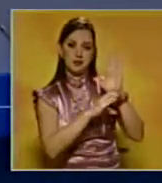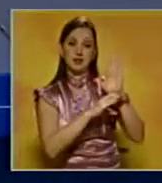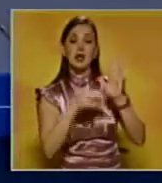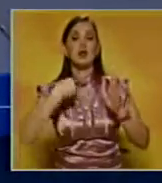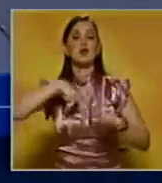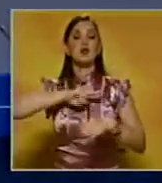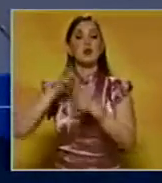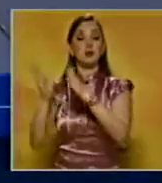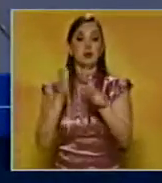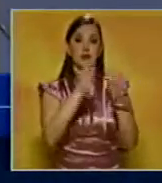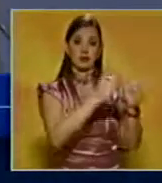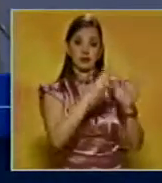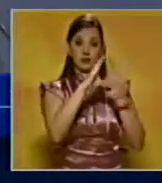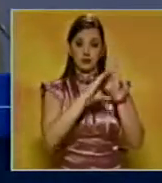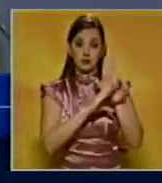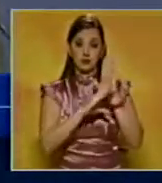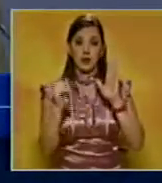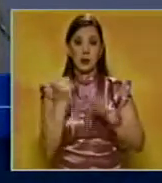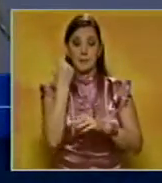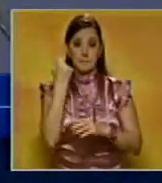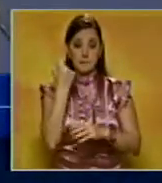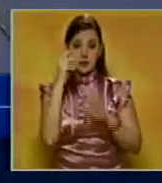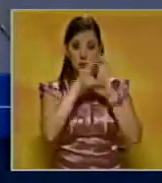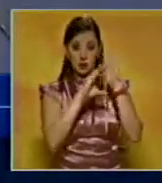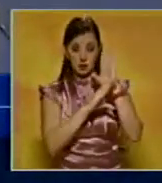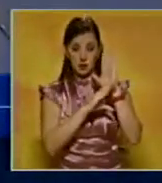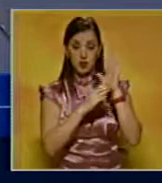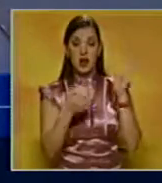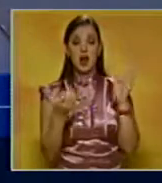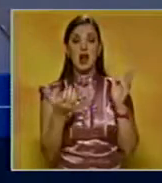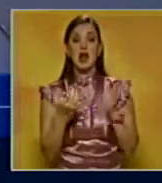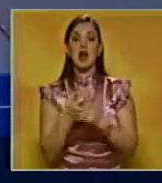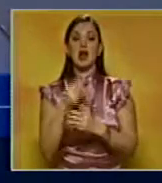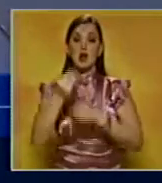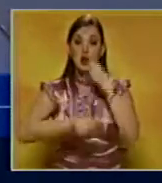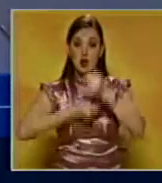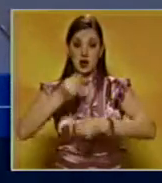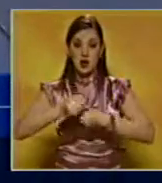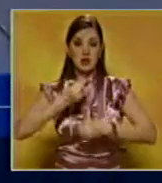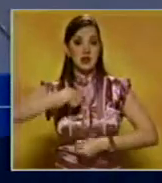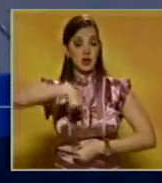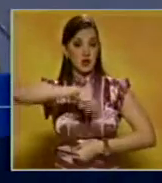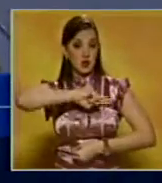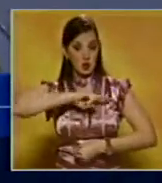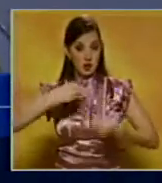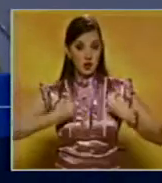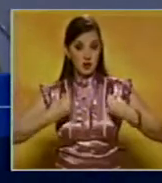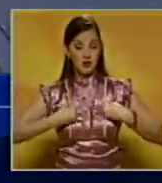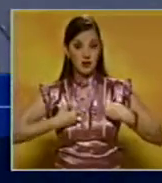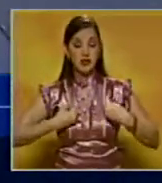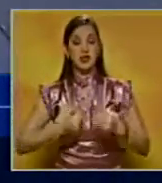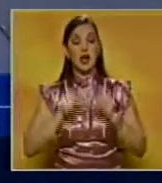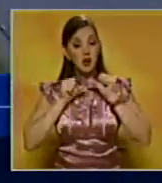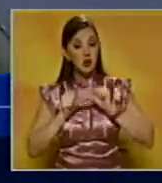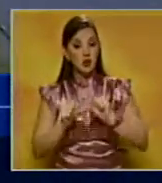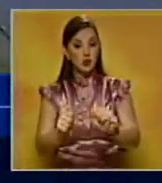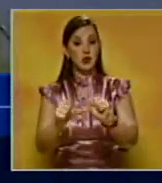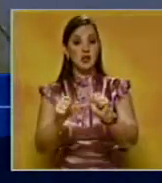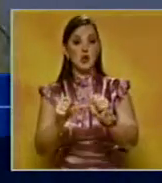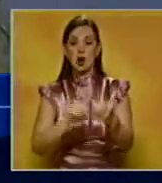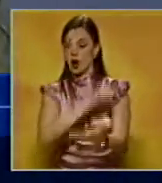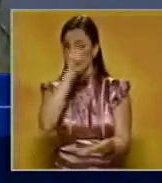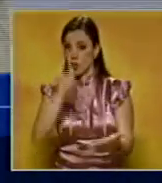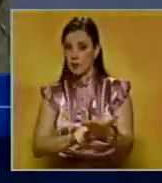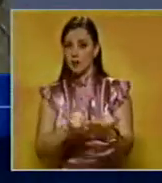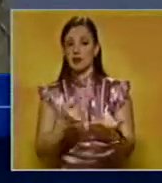orden constitucional, los principios constitucionales en los que se basa nuestra convivencia, se mantendrán